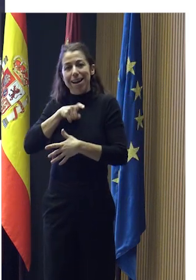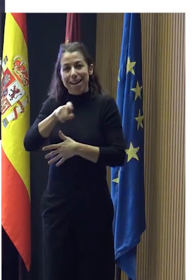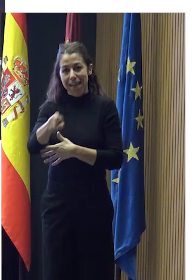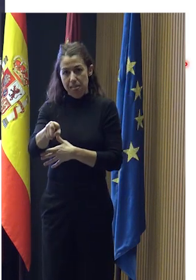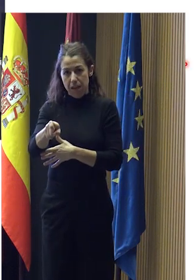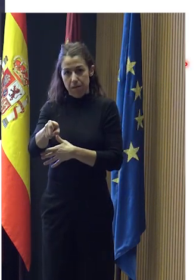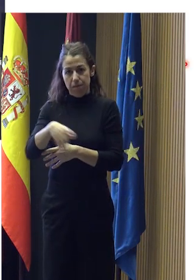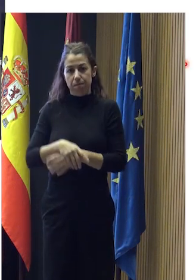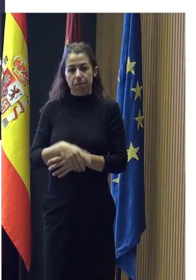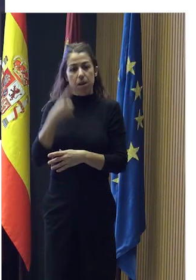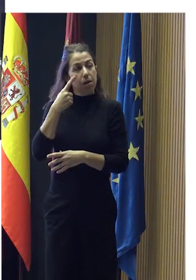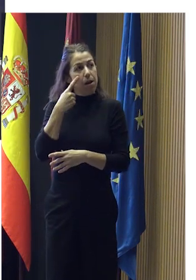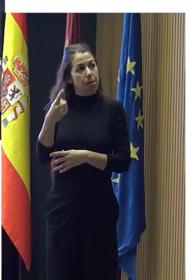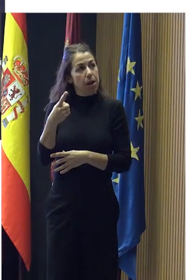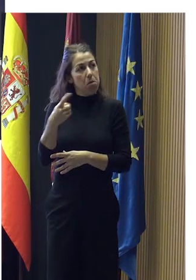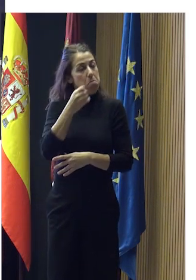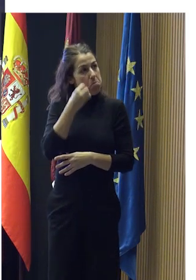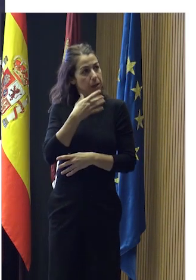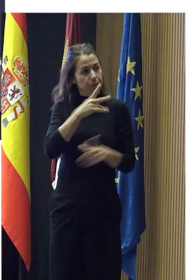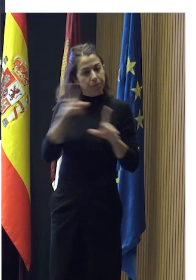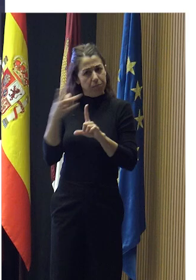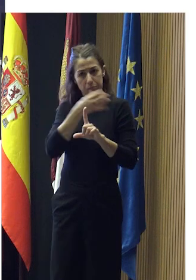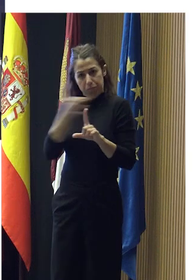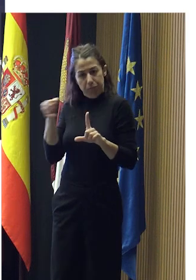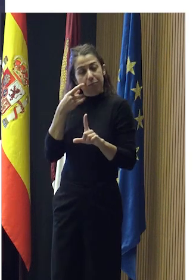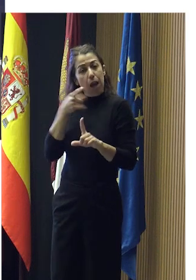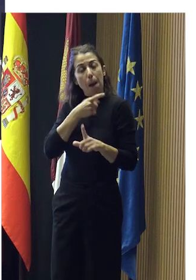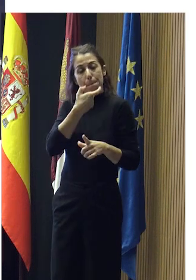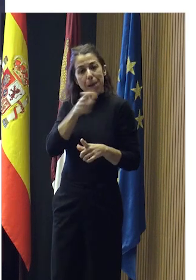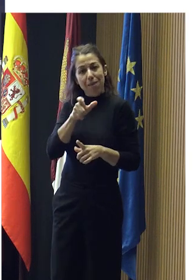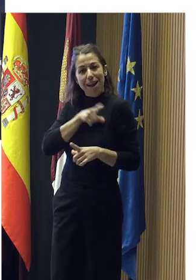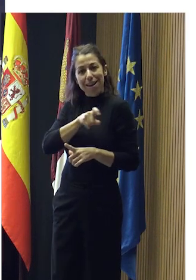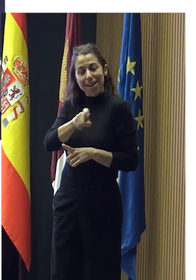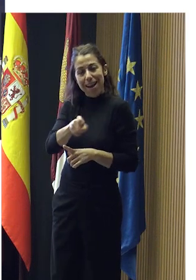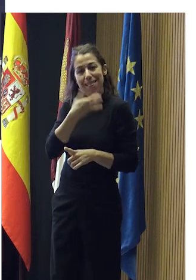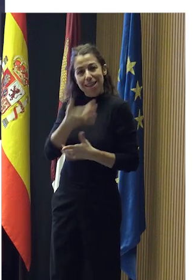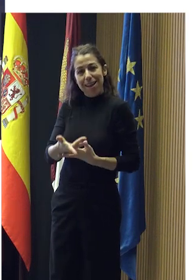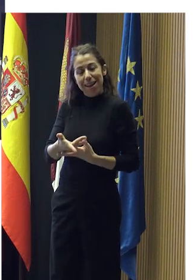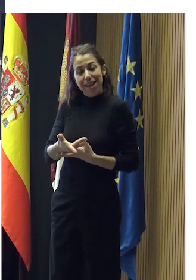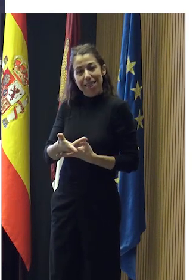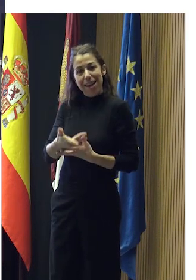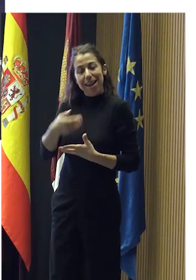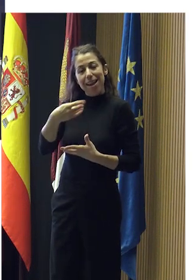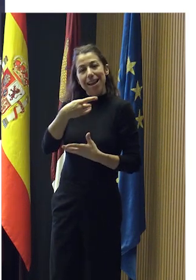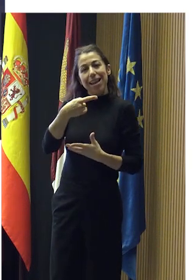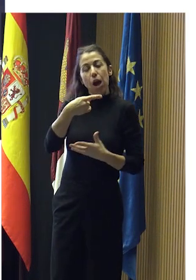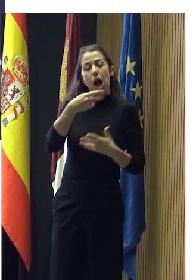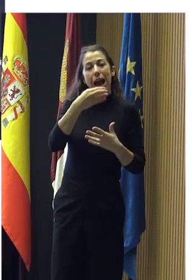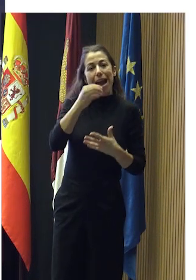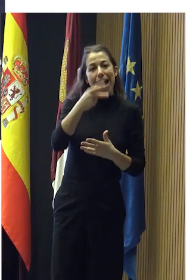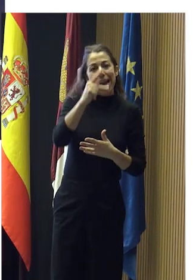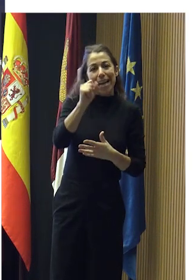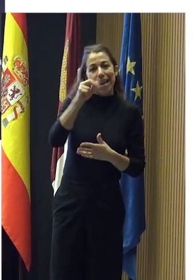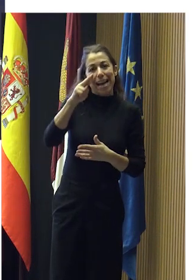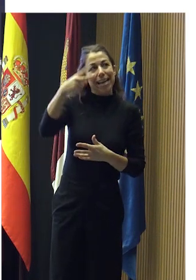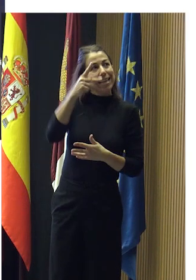si esto así, bien, muy bien. Perfecto. La palabra cáncer proviene del griego karkinos, que viene